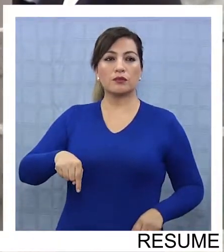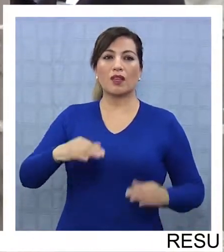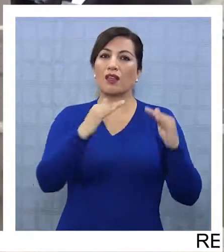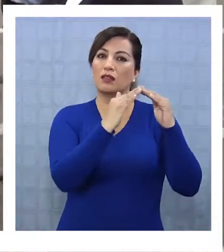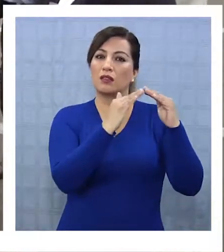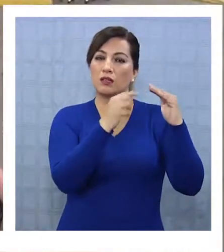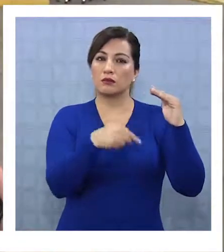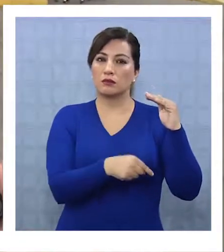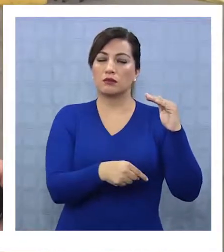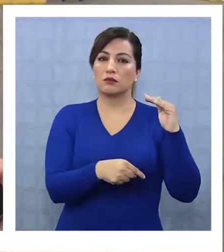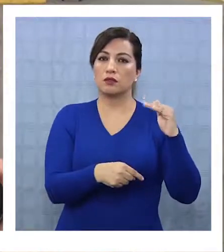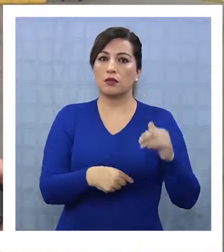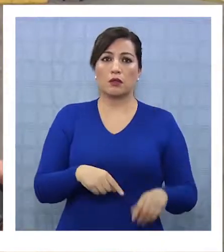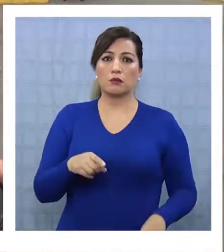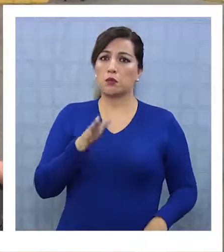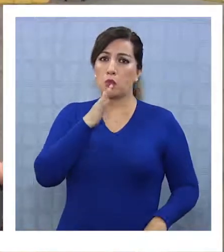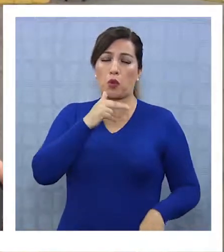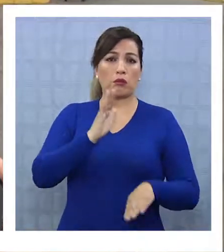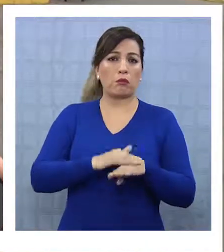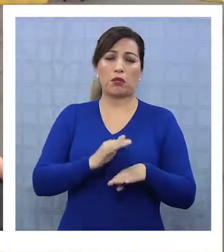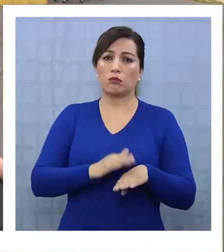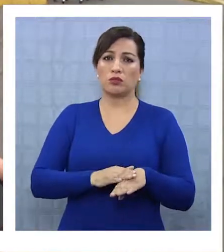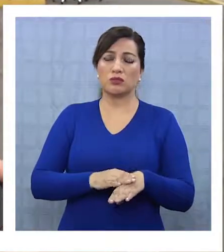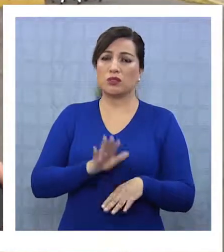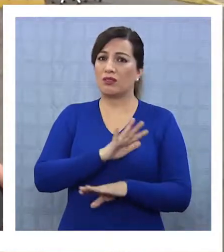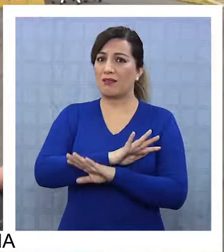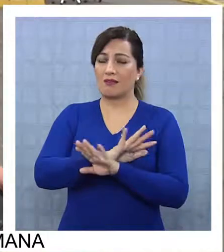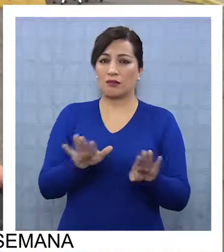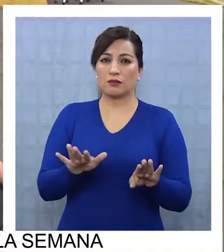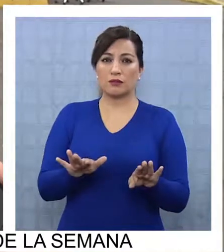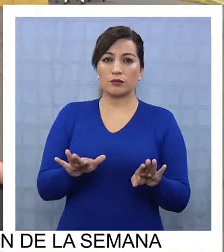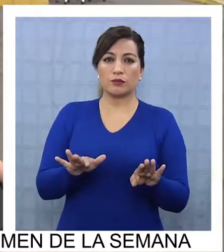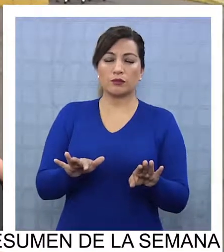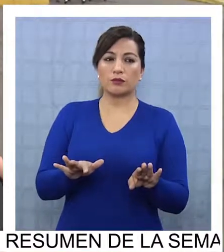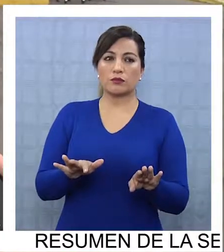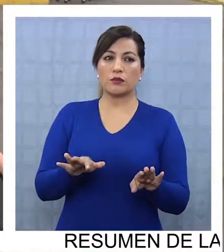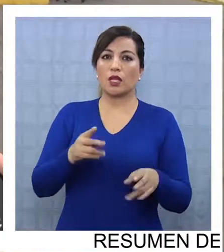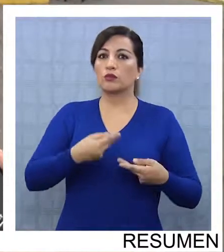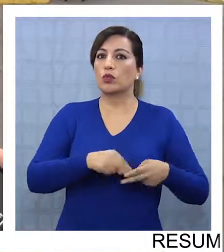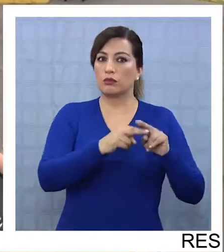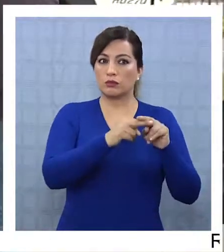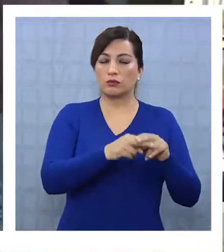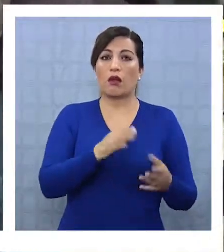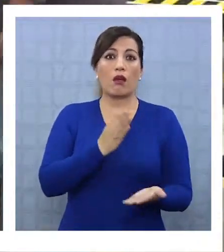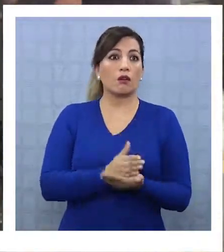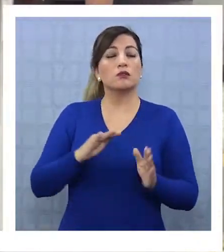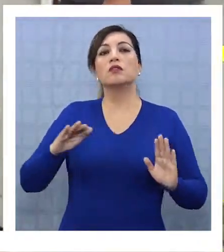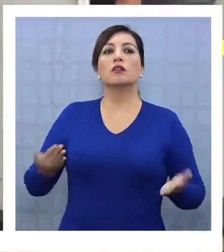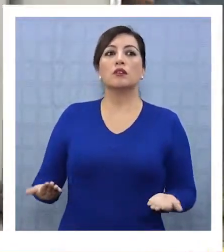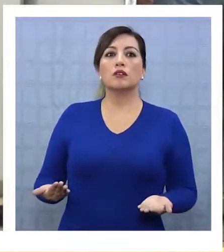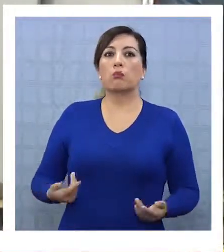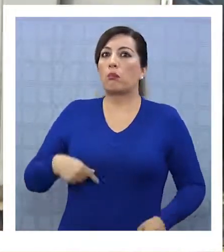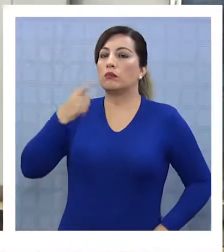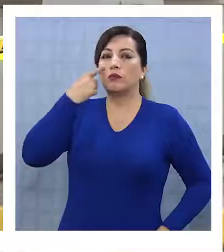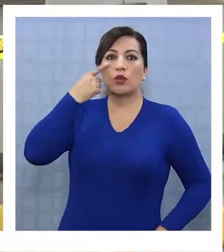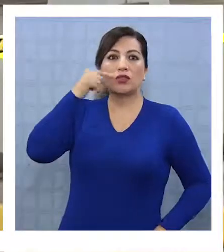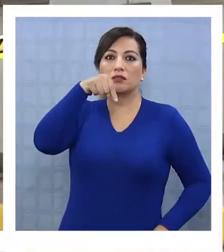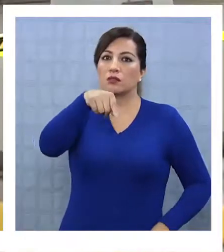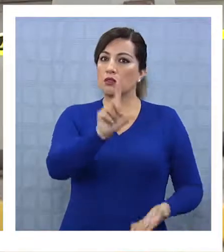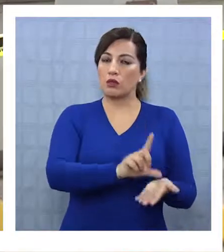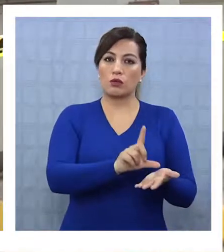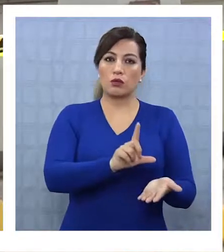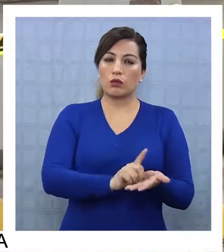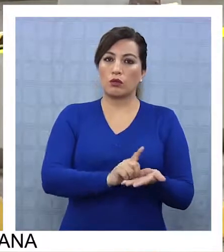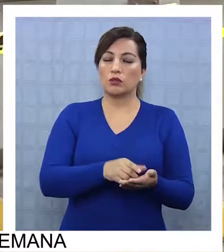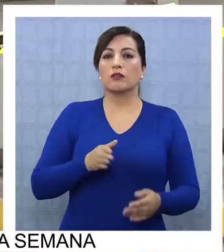caso, esta caseta no tiene permiso, no tiene recepción y es una construcción. Hasta ahora no se conoce